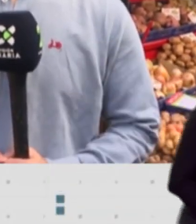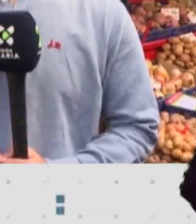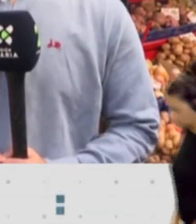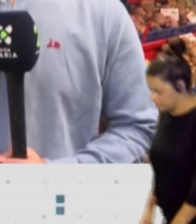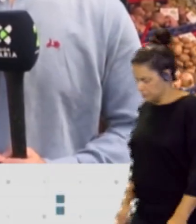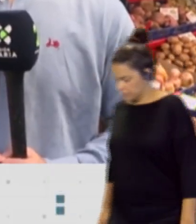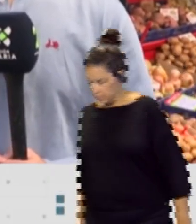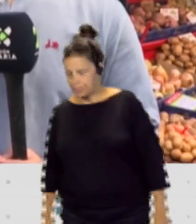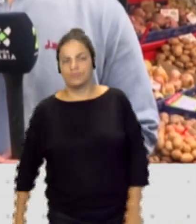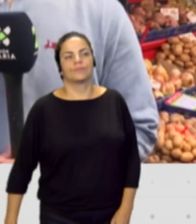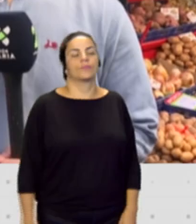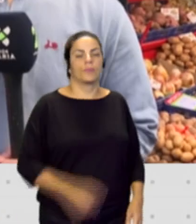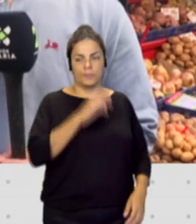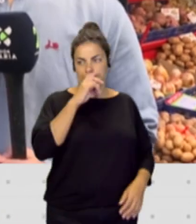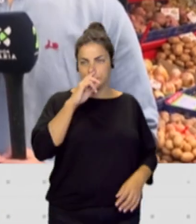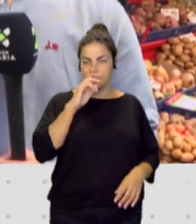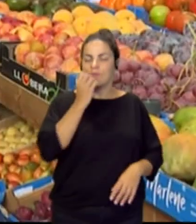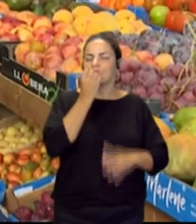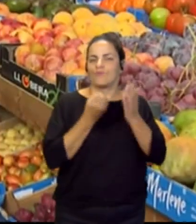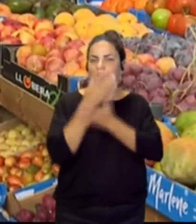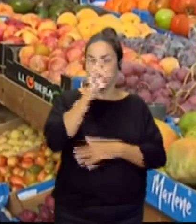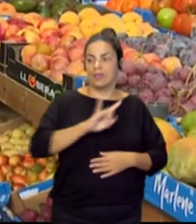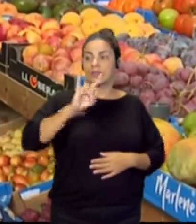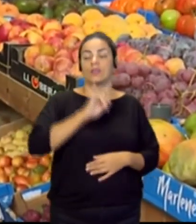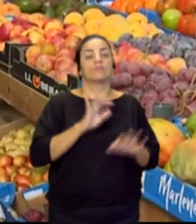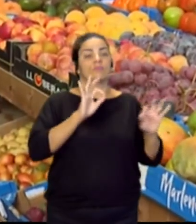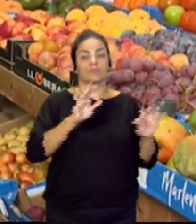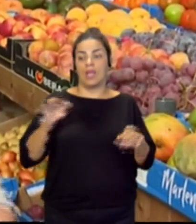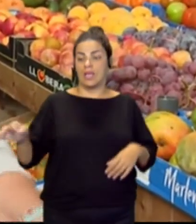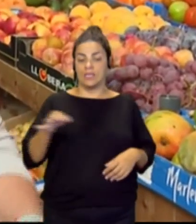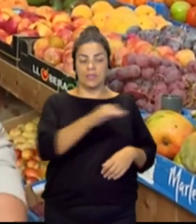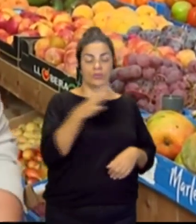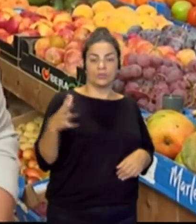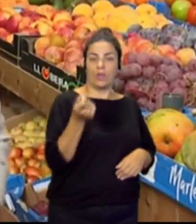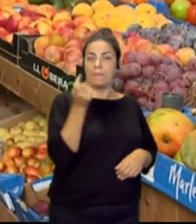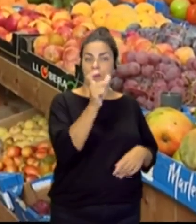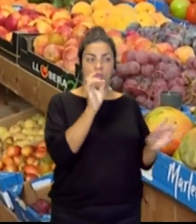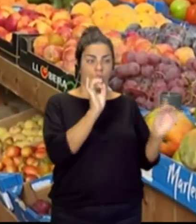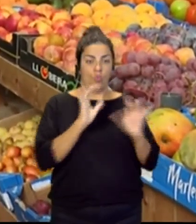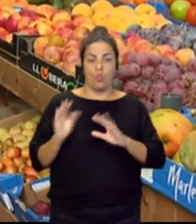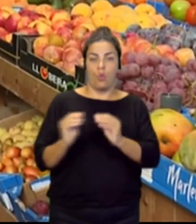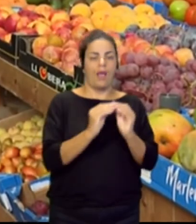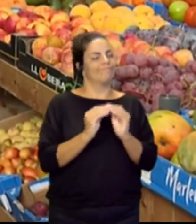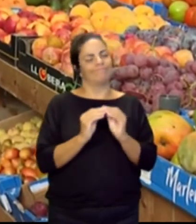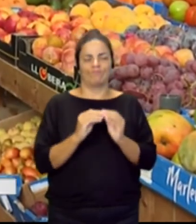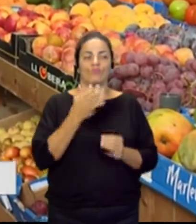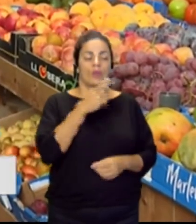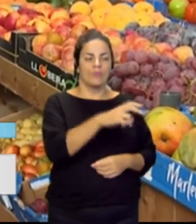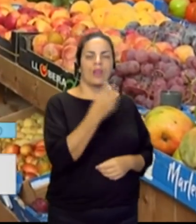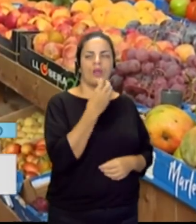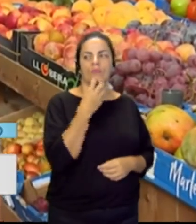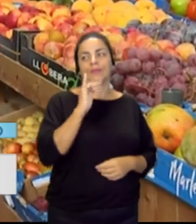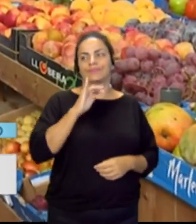días Buenos días Canarias Así es los precios todas las Islas no son iguales por ejemplo en la gomera Contamos con lo que se llama la